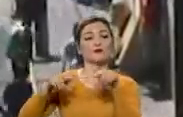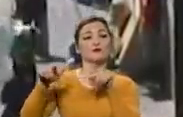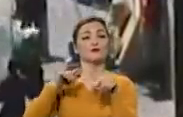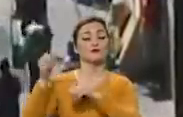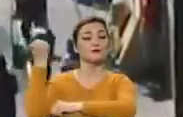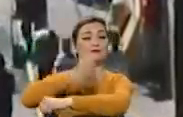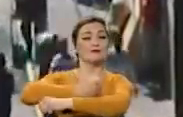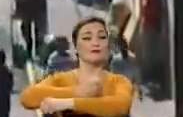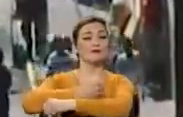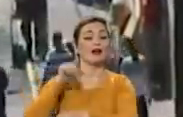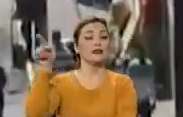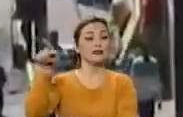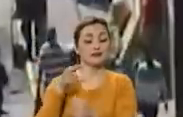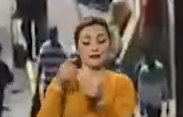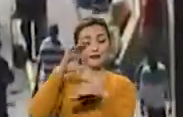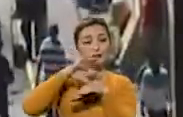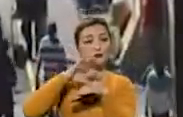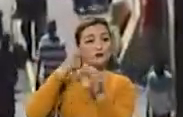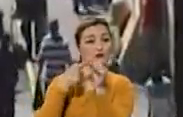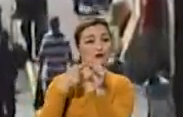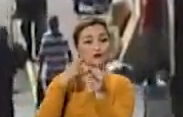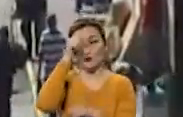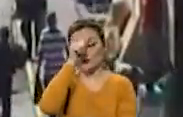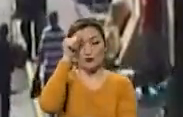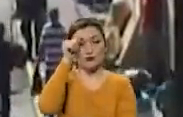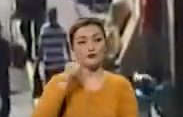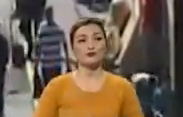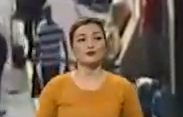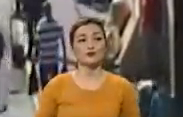San Roque en el centro de Quito durante este domingo.